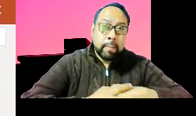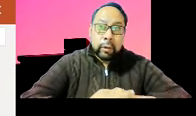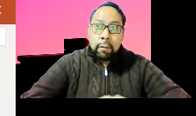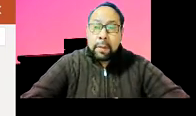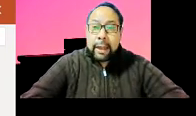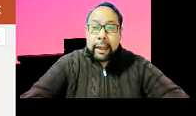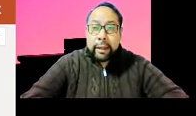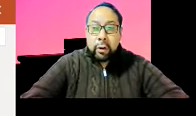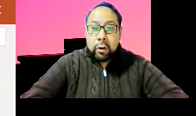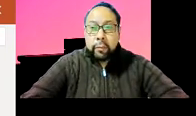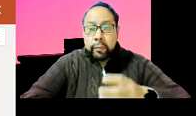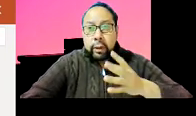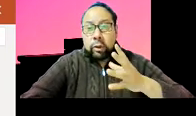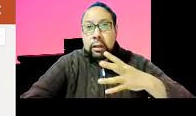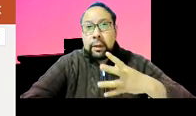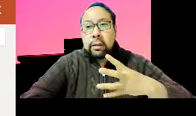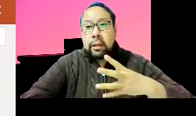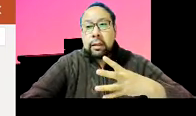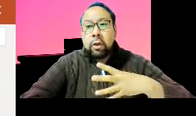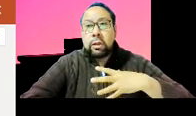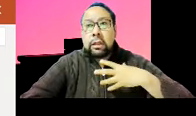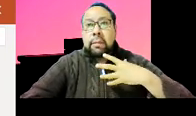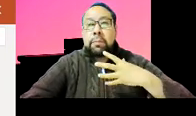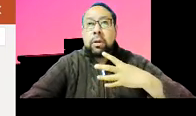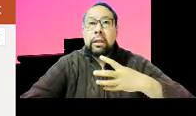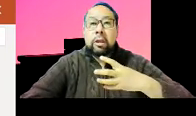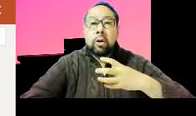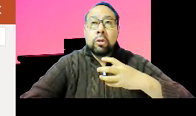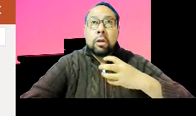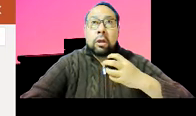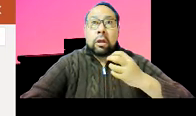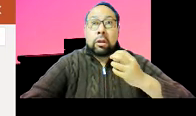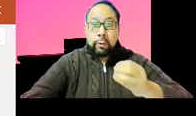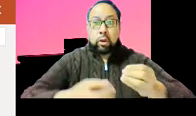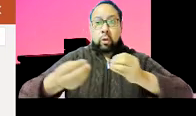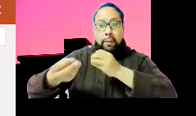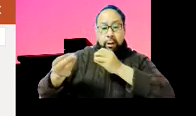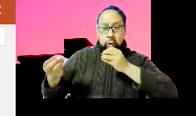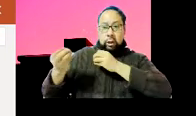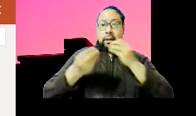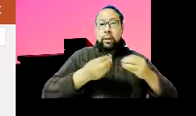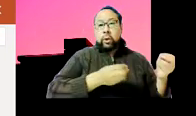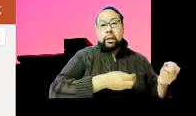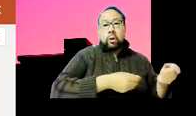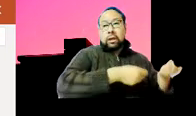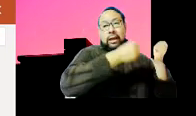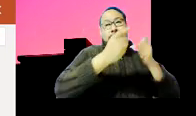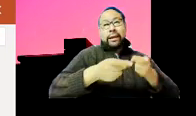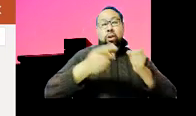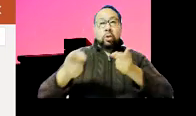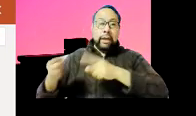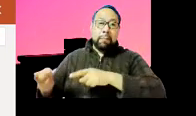publicidad, pero muchas veces en los sistemas políticos, sobre todo también en los sistemas